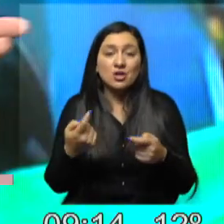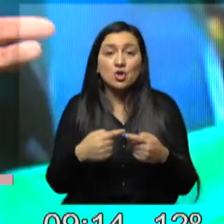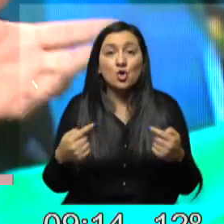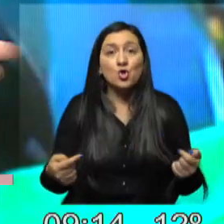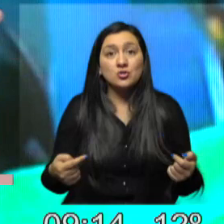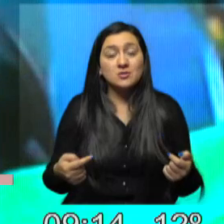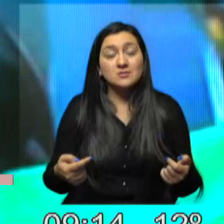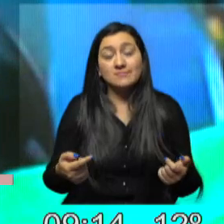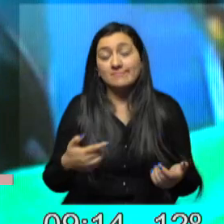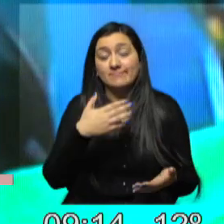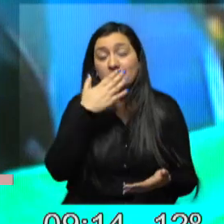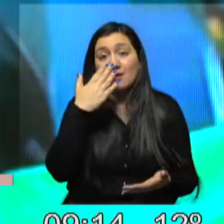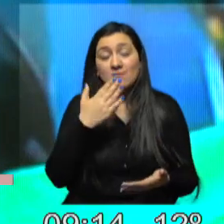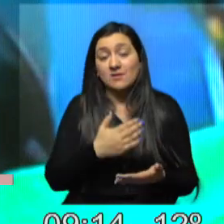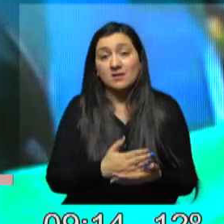así terminó